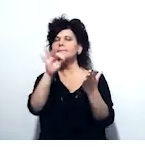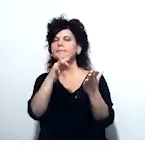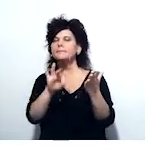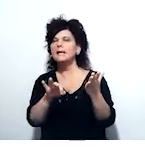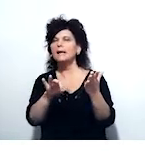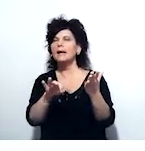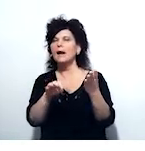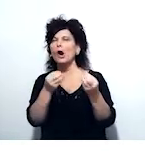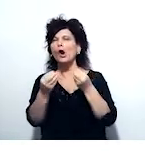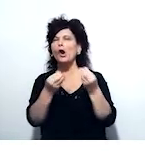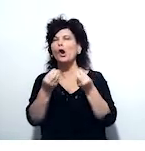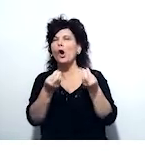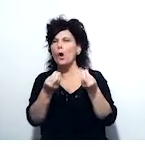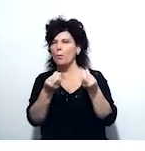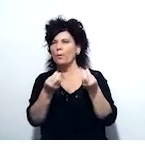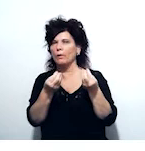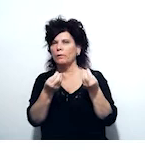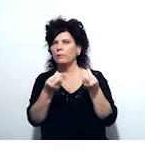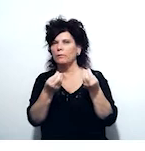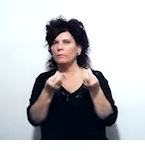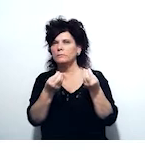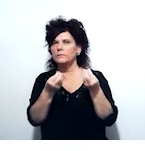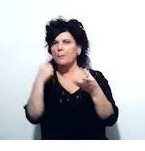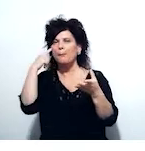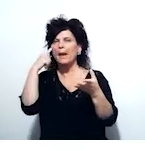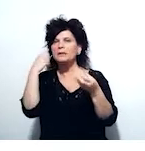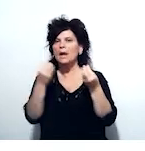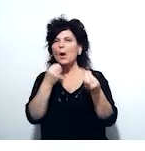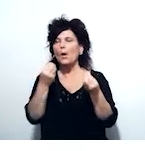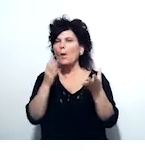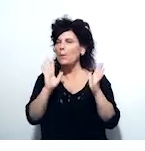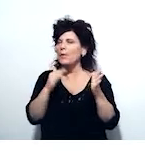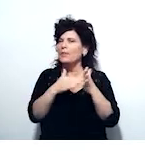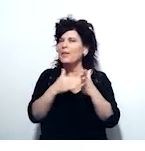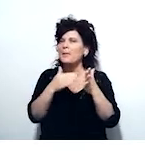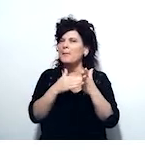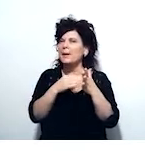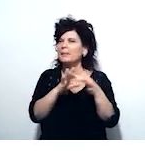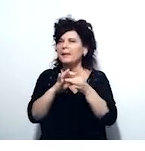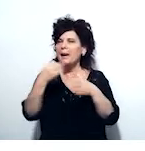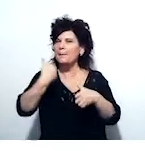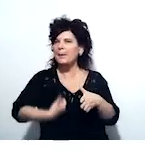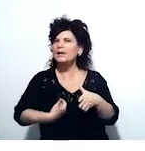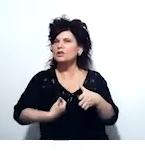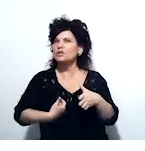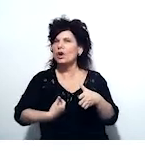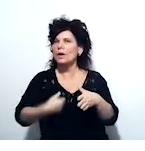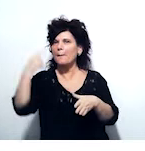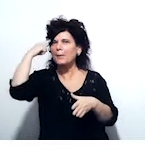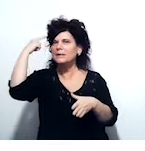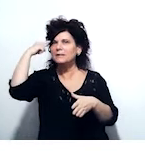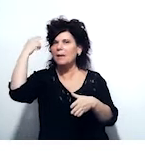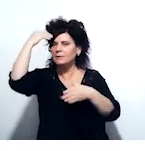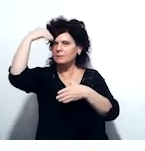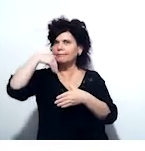lo hace, y en algunas noticias, como les dije, son obviamente obvias y casi absurdas, pero hay algunas otras